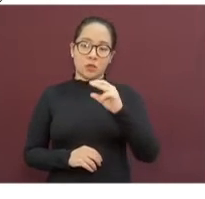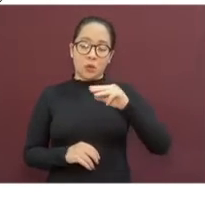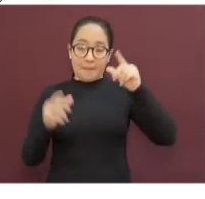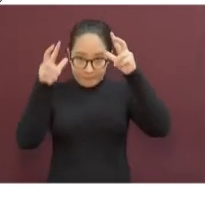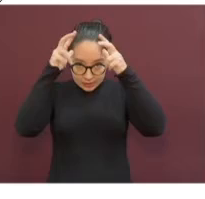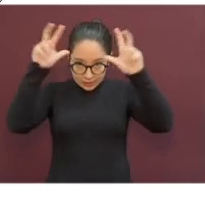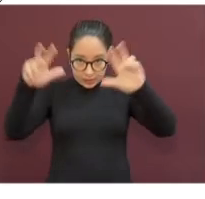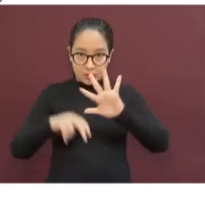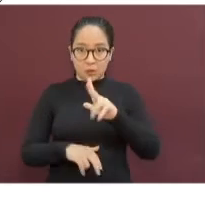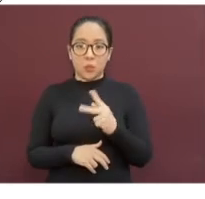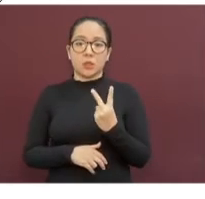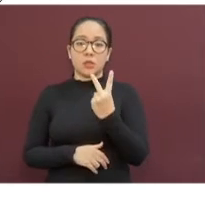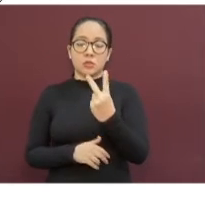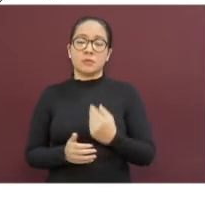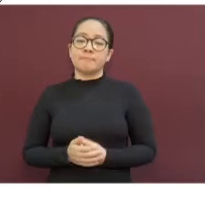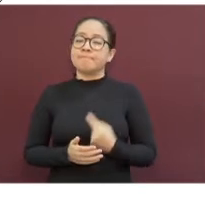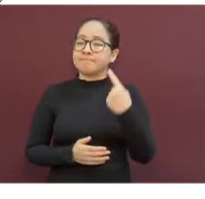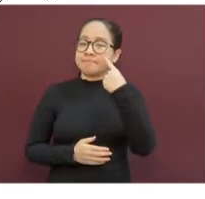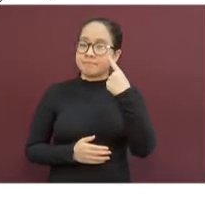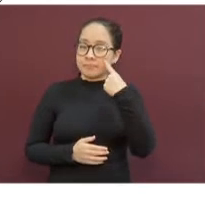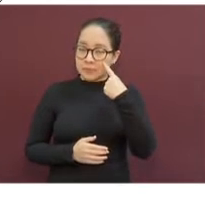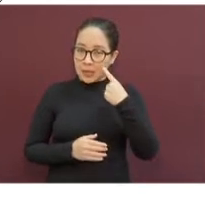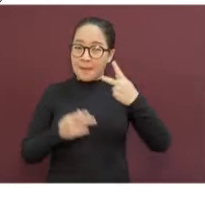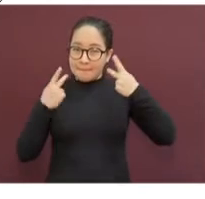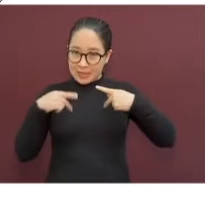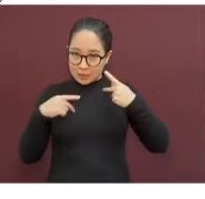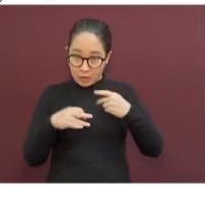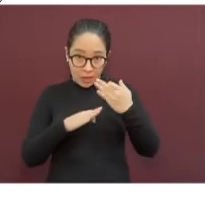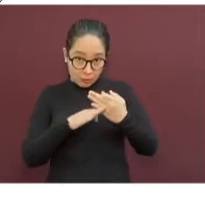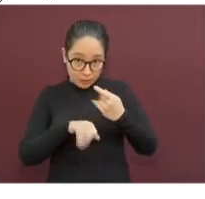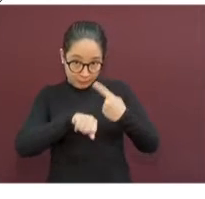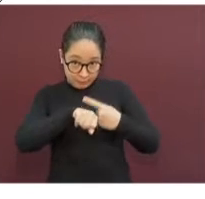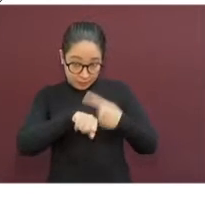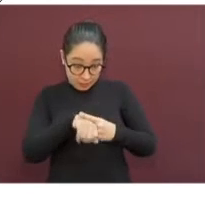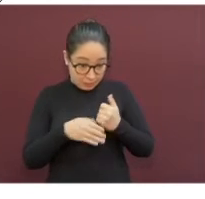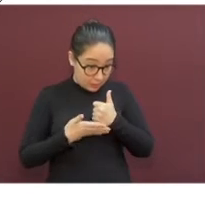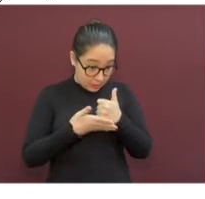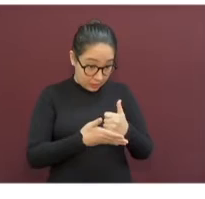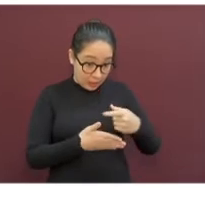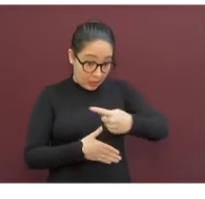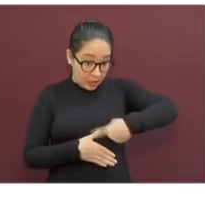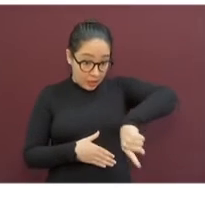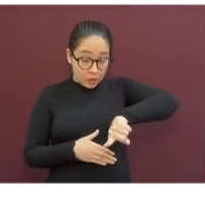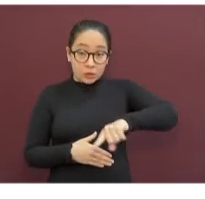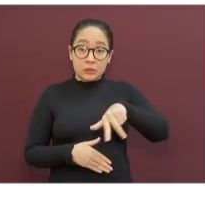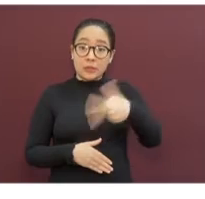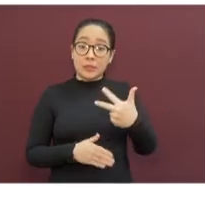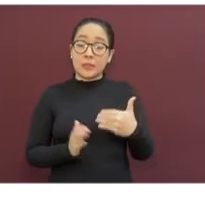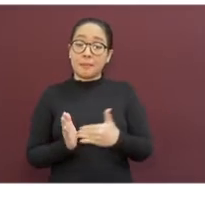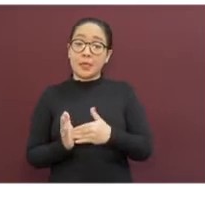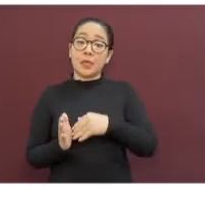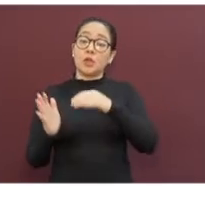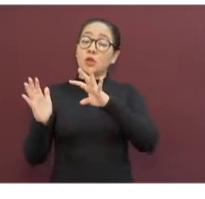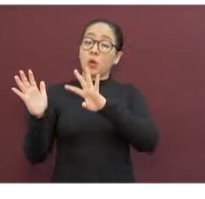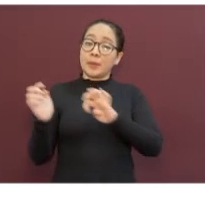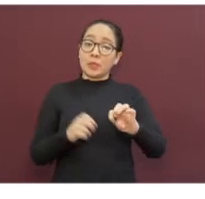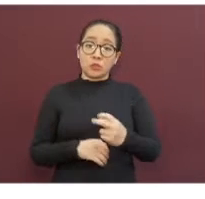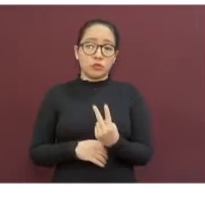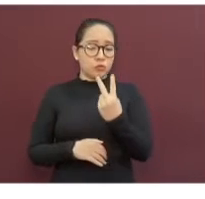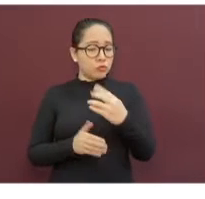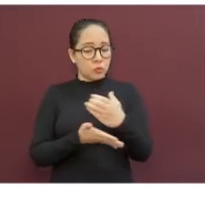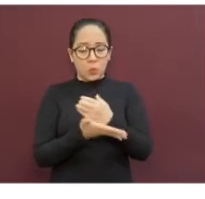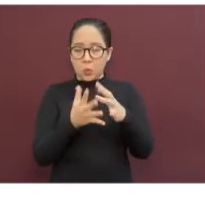hola miren ustedes de los casos positivos atendidos 13 1902 se han recuperado